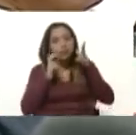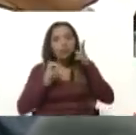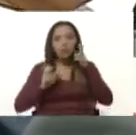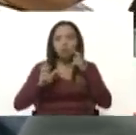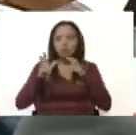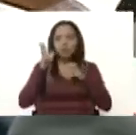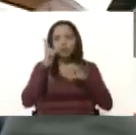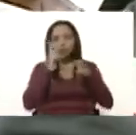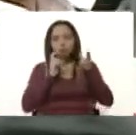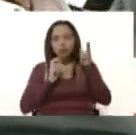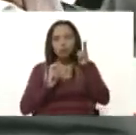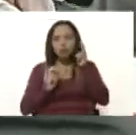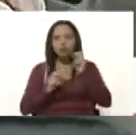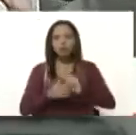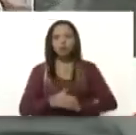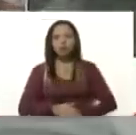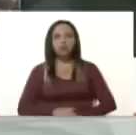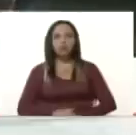Óiganme.